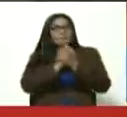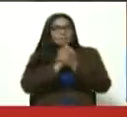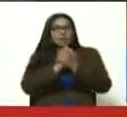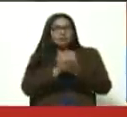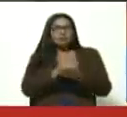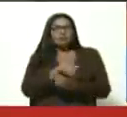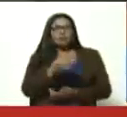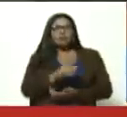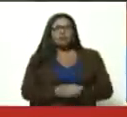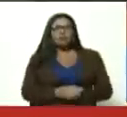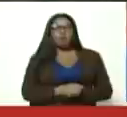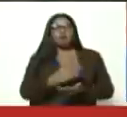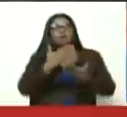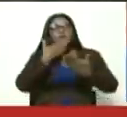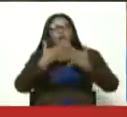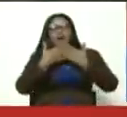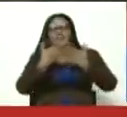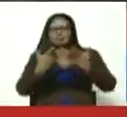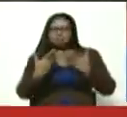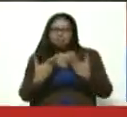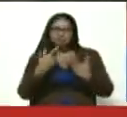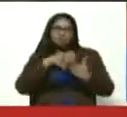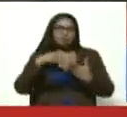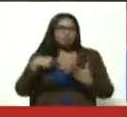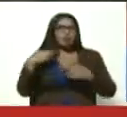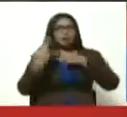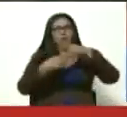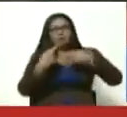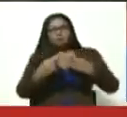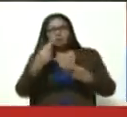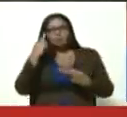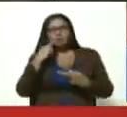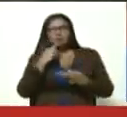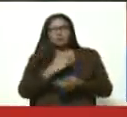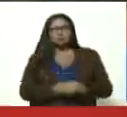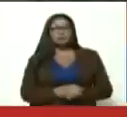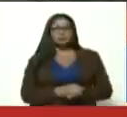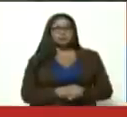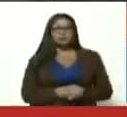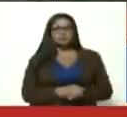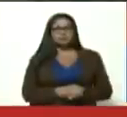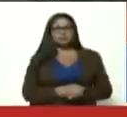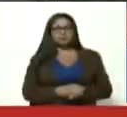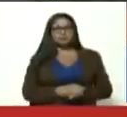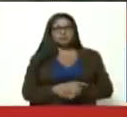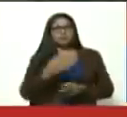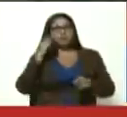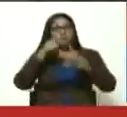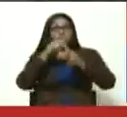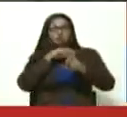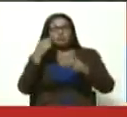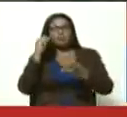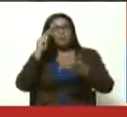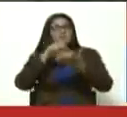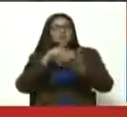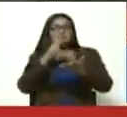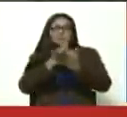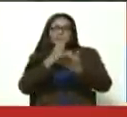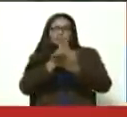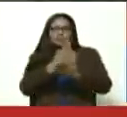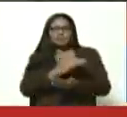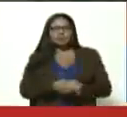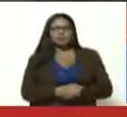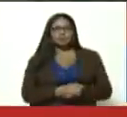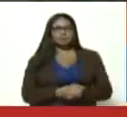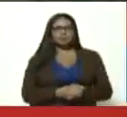güero gracias por tanta dedicación a la revolución bolivariana su fe y lo tendremos presente por siempre